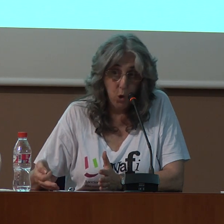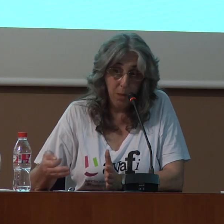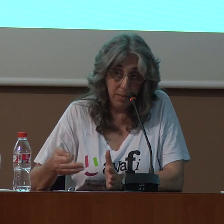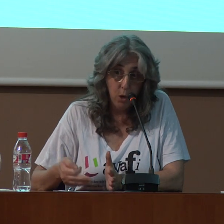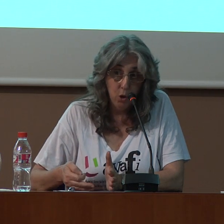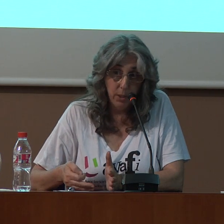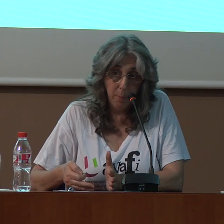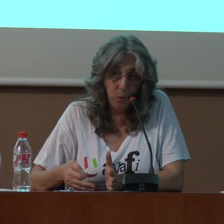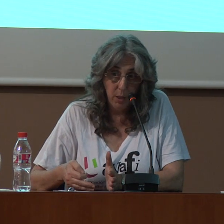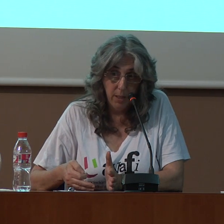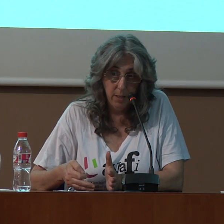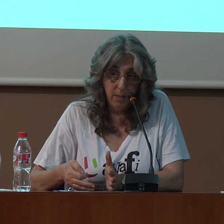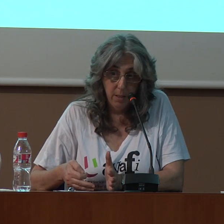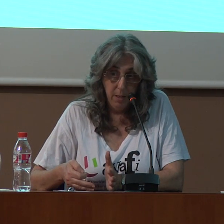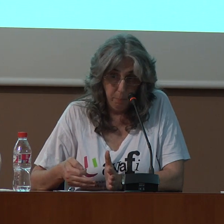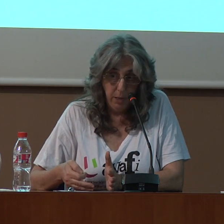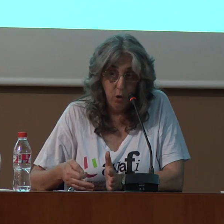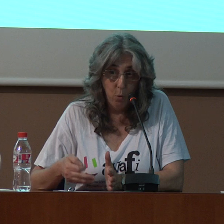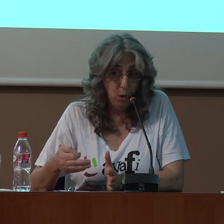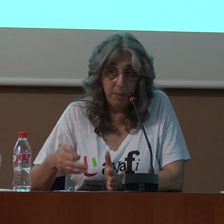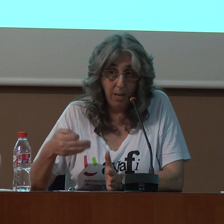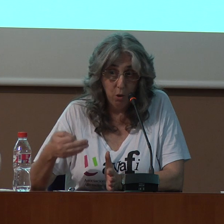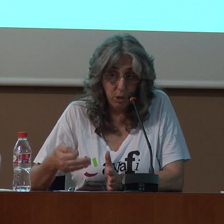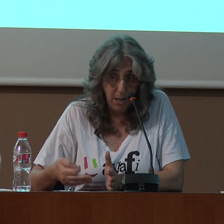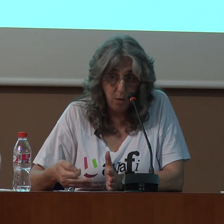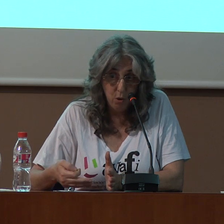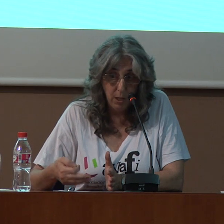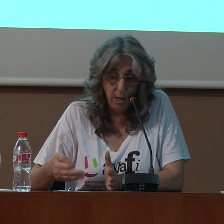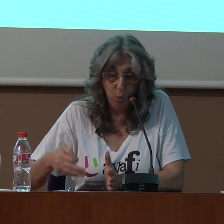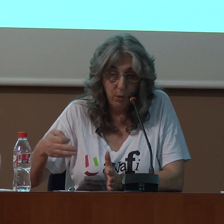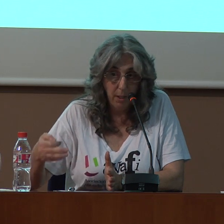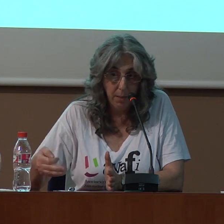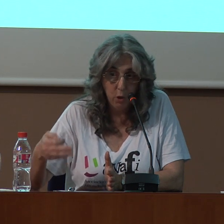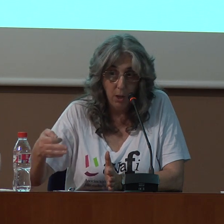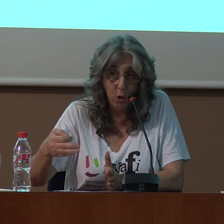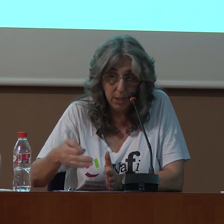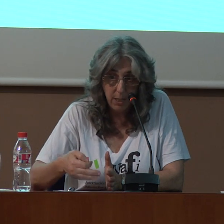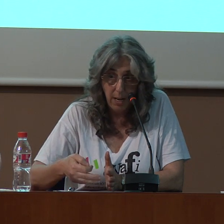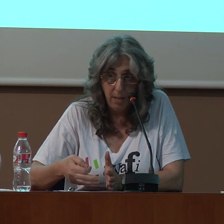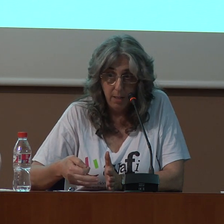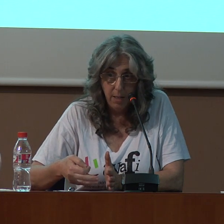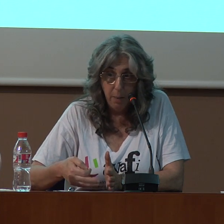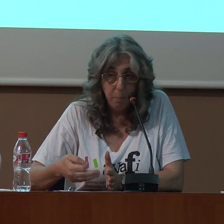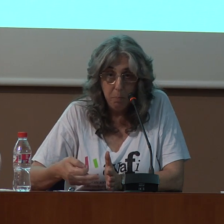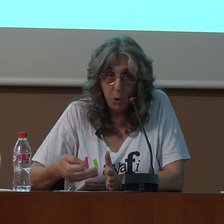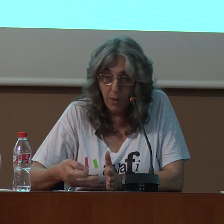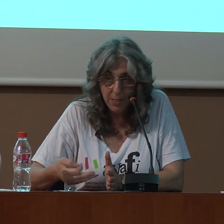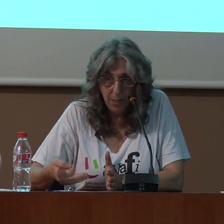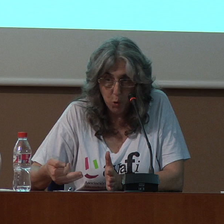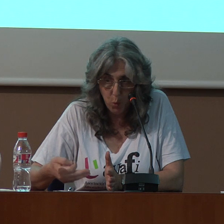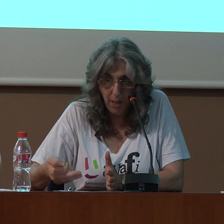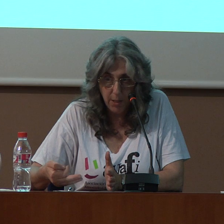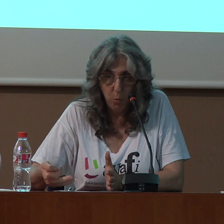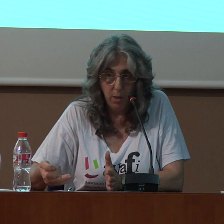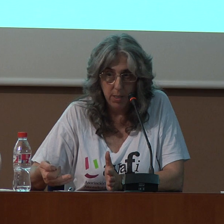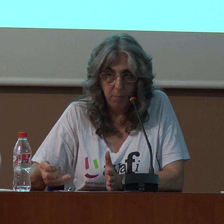Luego, pues lo que el médico te paute. Pero una vez diagnosticados y ya con un tratamiento de lo que sea, no